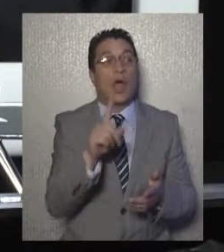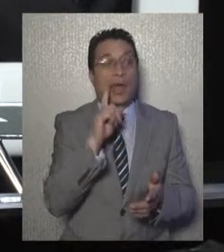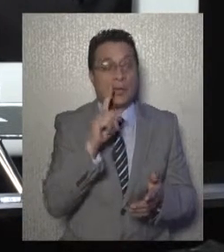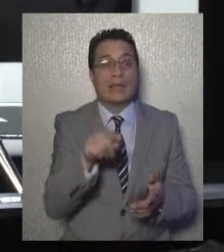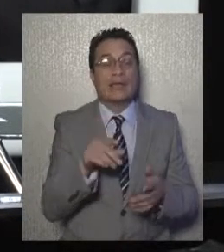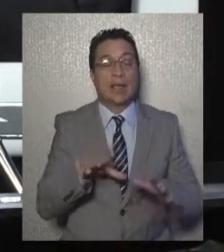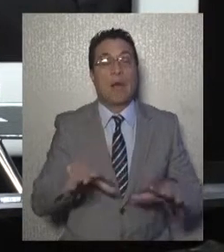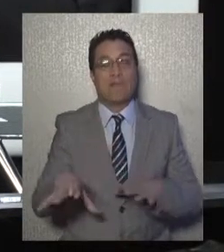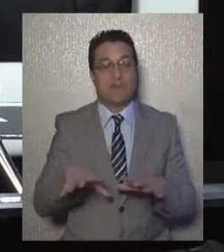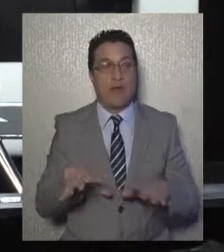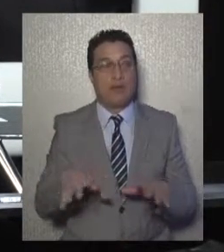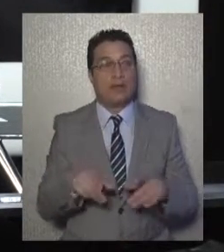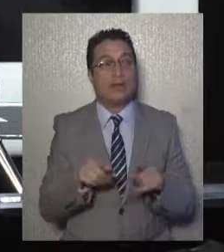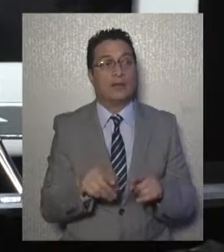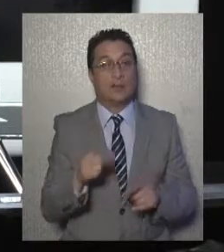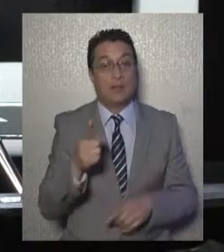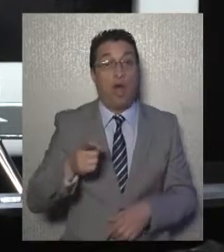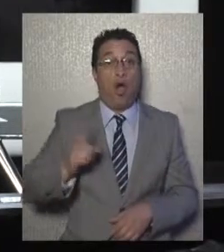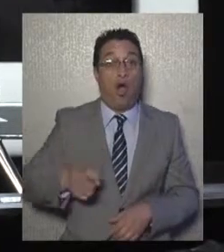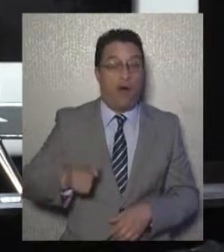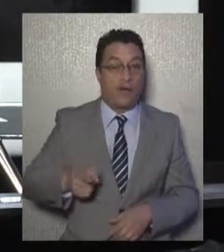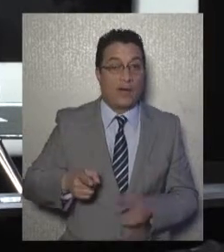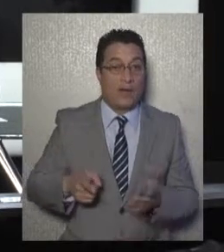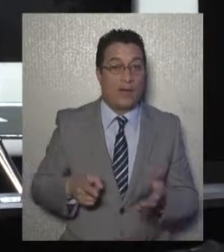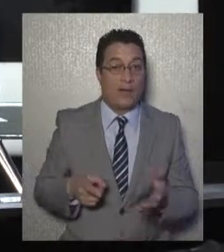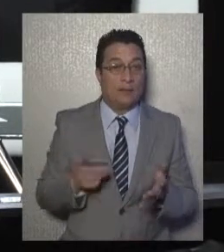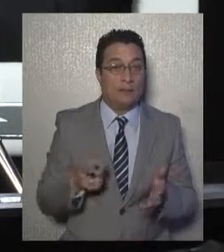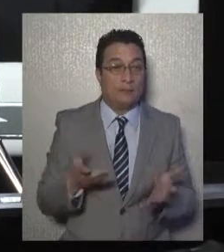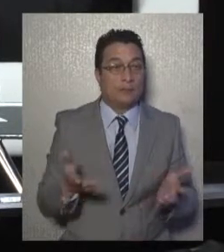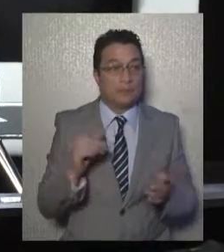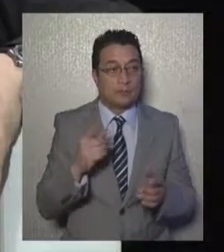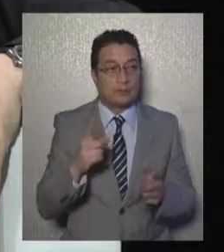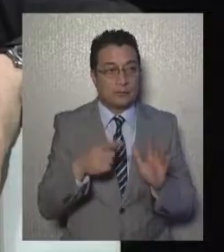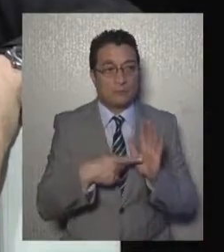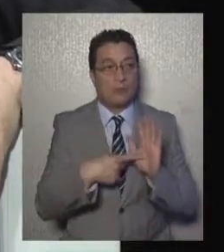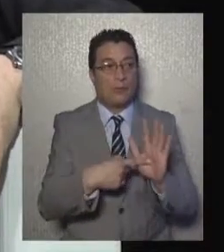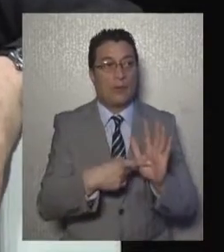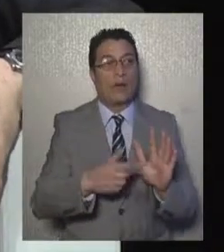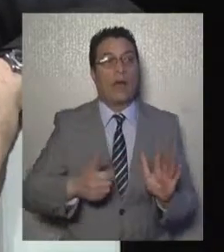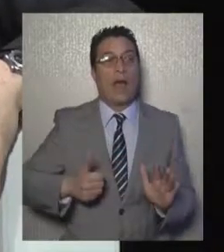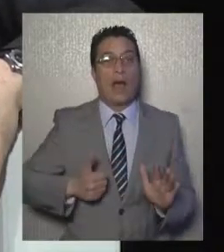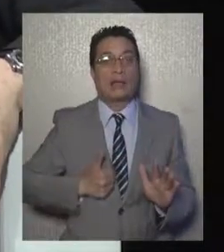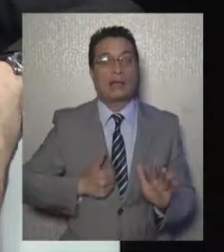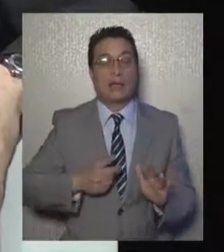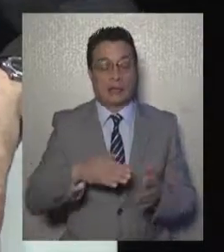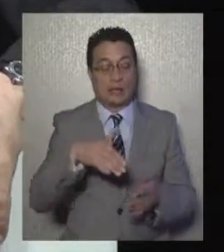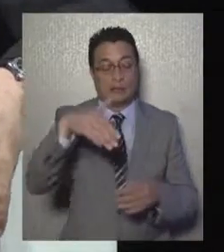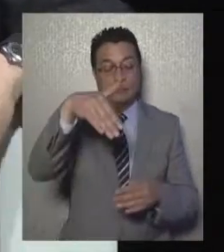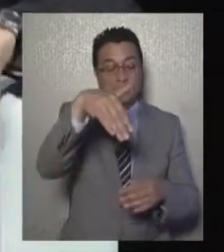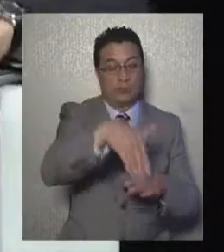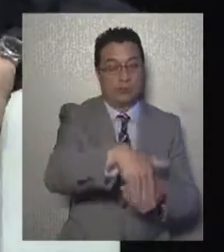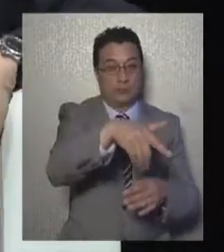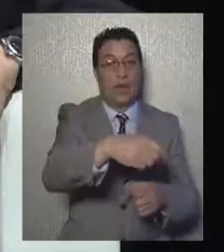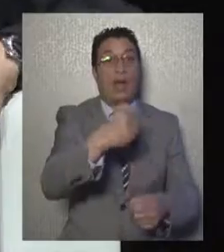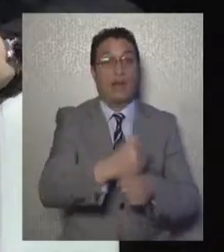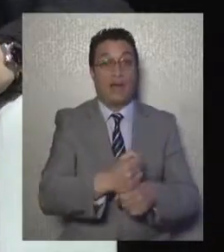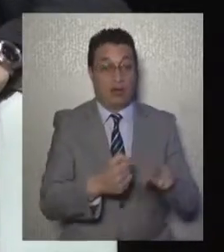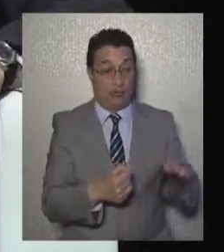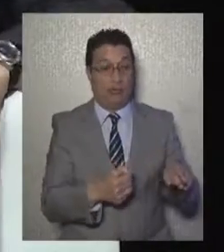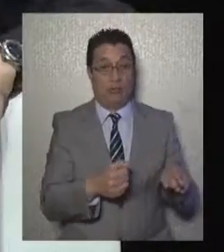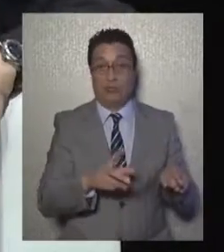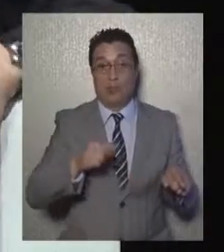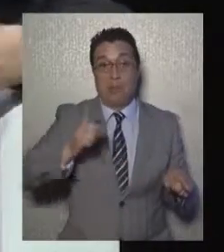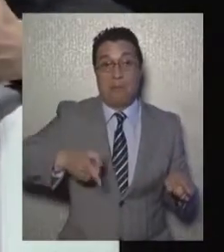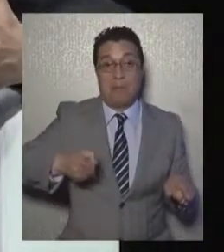que moverte, te obliga a mostrar la asistencia marcando una tarjeta in situ donde está el empleador,